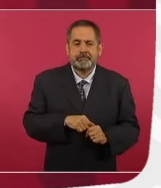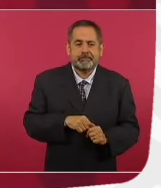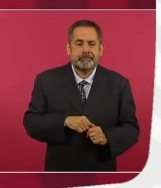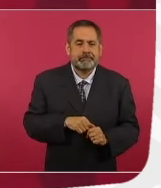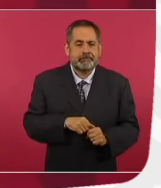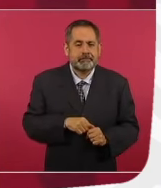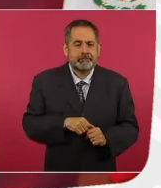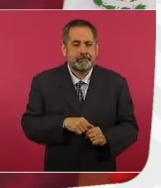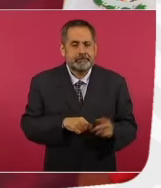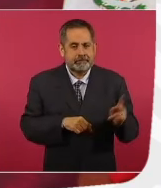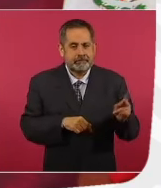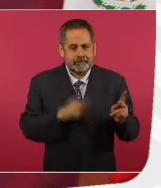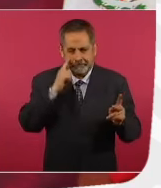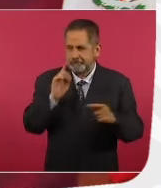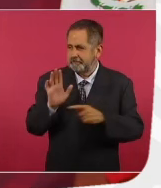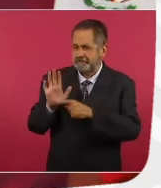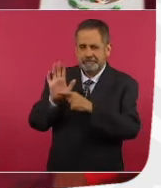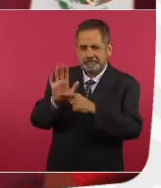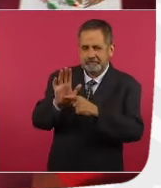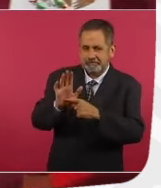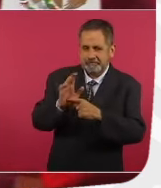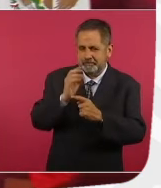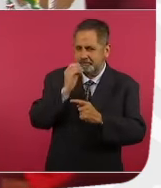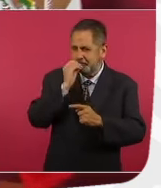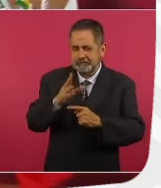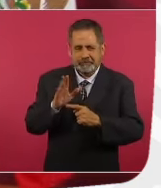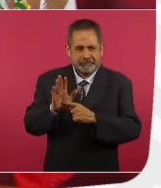y les voy